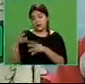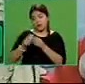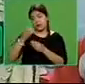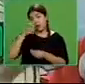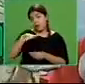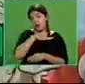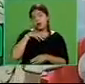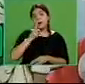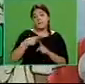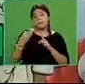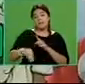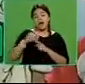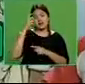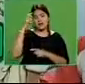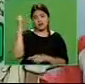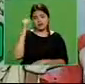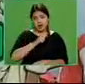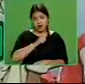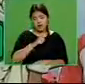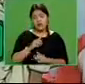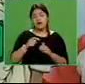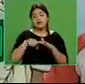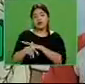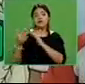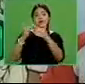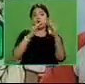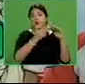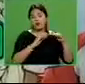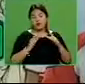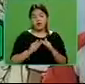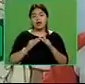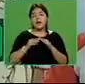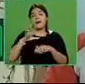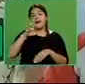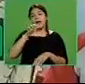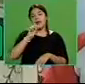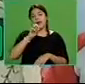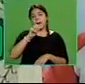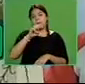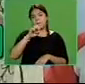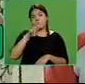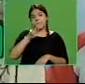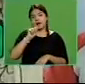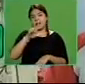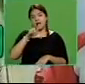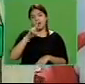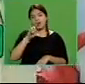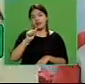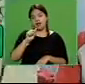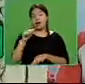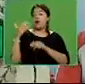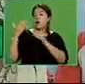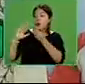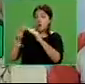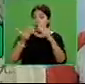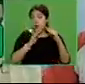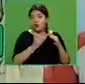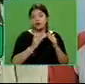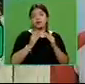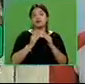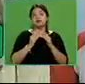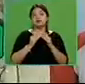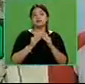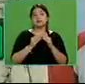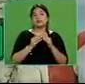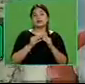pueblo. Además, estuvimos el día sábado en la comunidad indígena de La Esmeralda, una comunidad, bueno, que está en por lancha